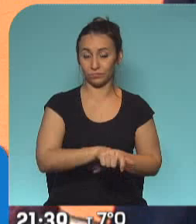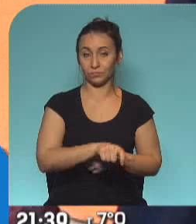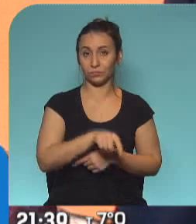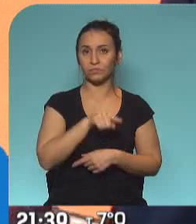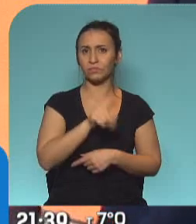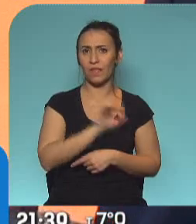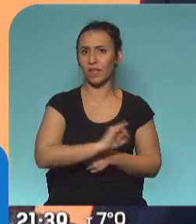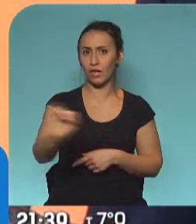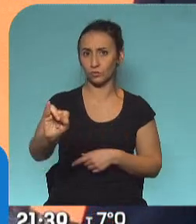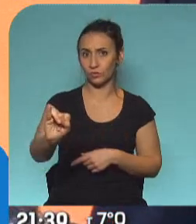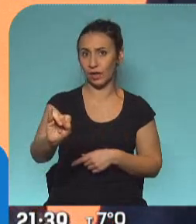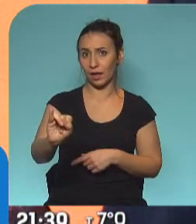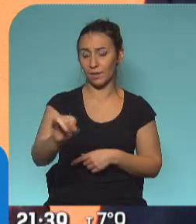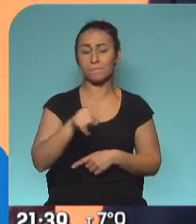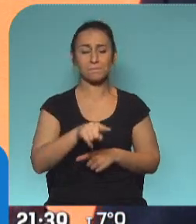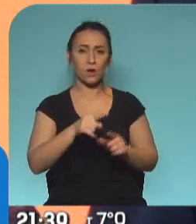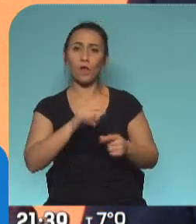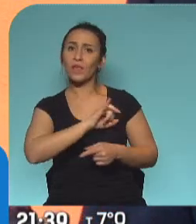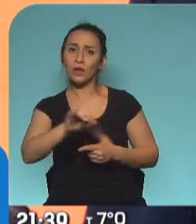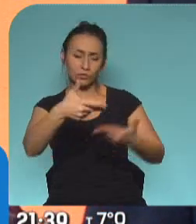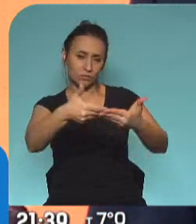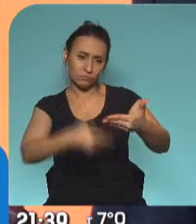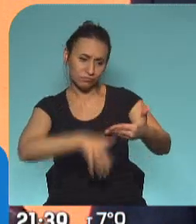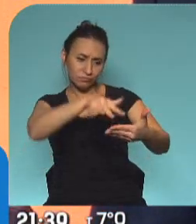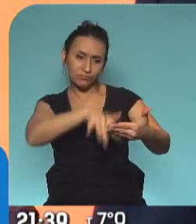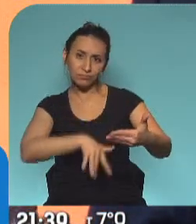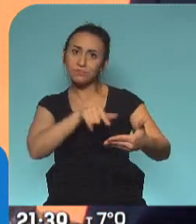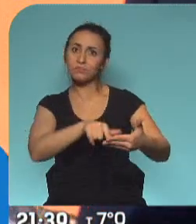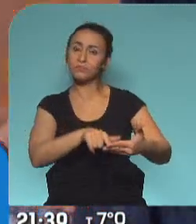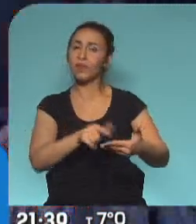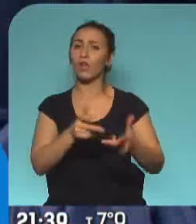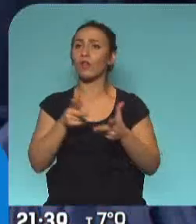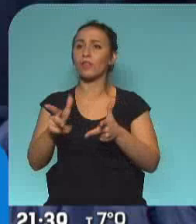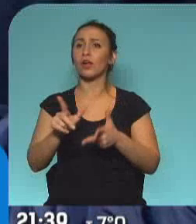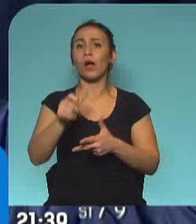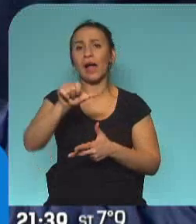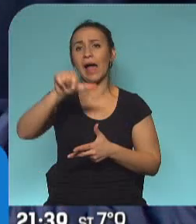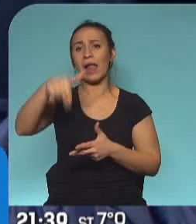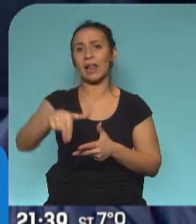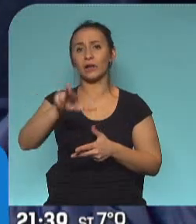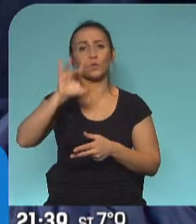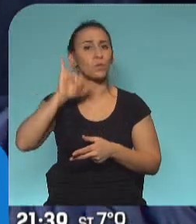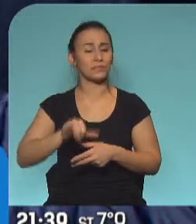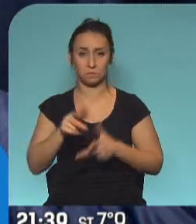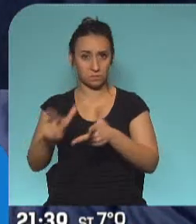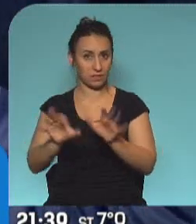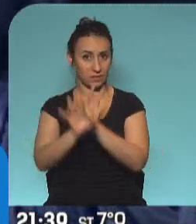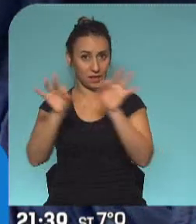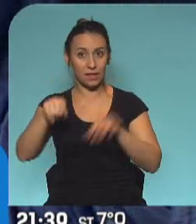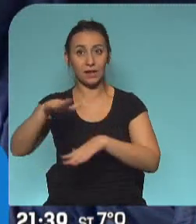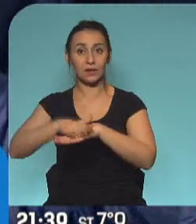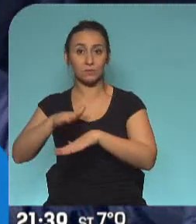en ningún momento de la denuncia mencionó al señor Alan Ruiz. Él estaba a cargo de la Dirección